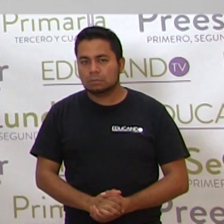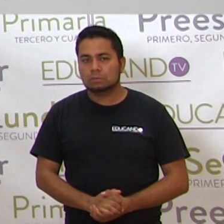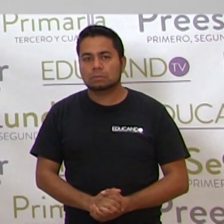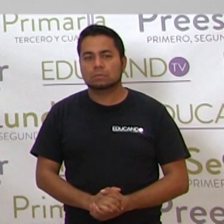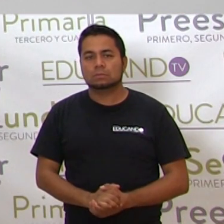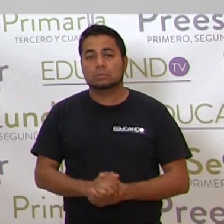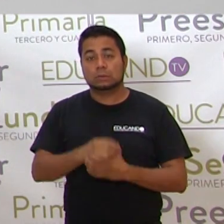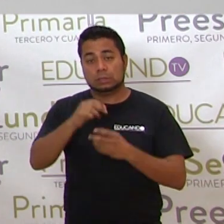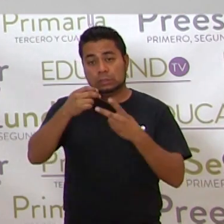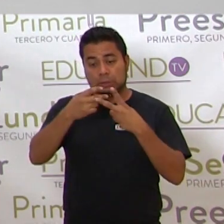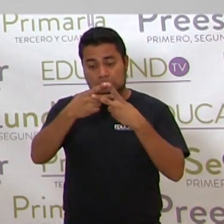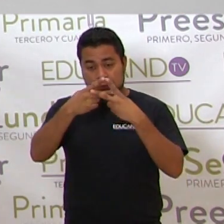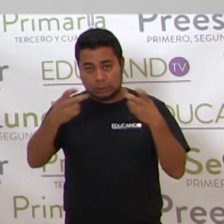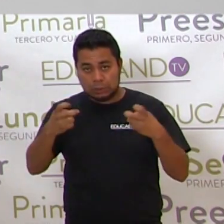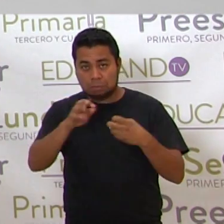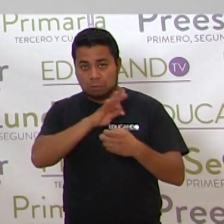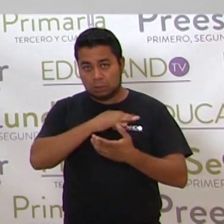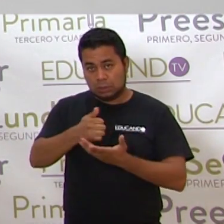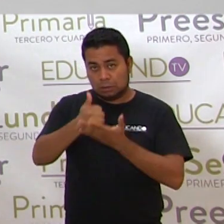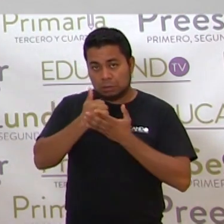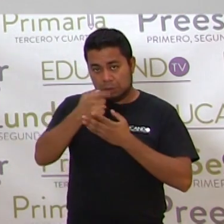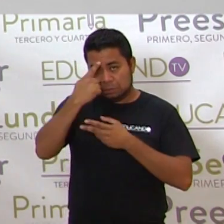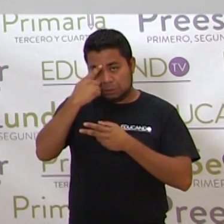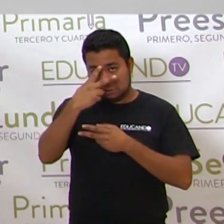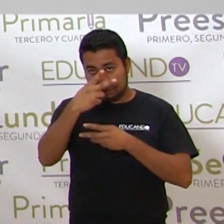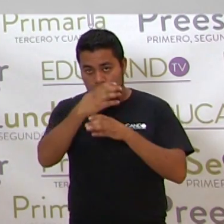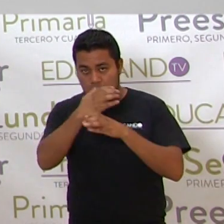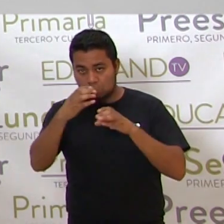nos van a ayudar para dos cosas importantes. Una,